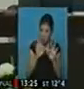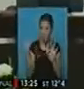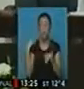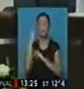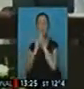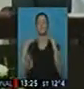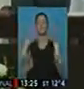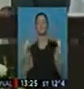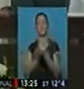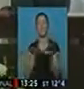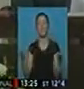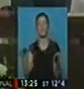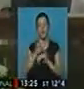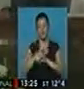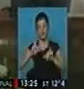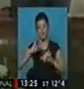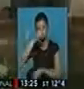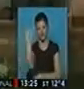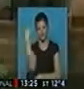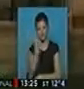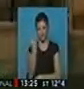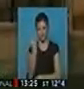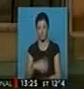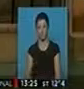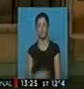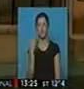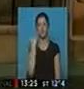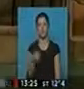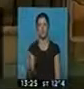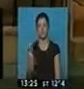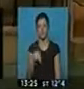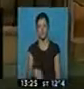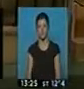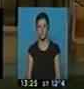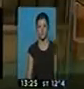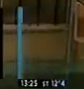Televisión Pública Noticias Internacional. Ya volvemos.